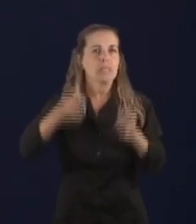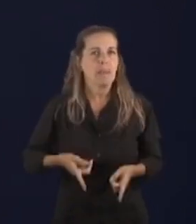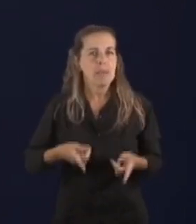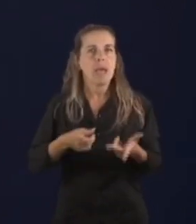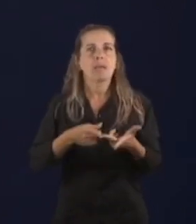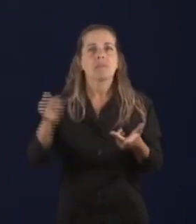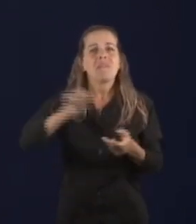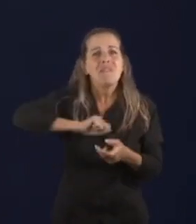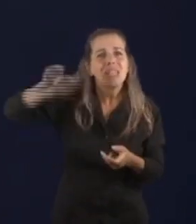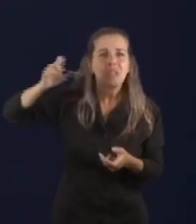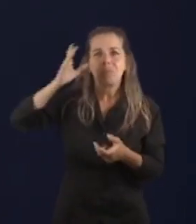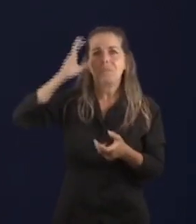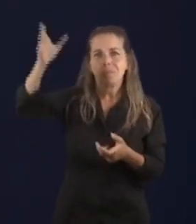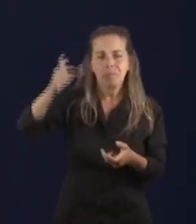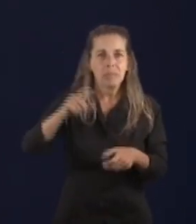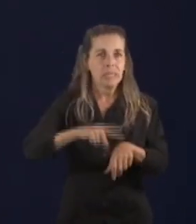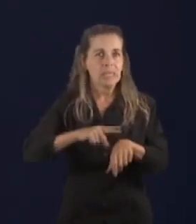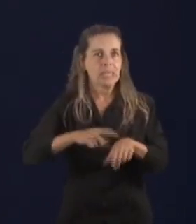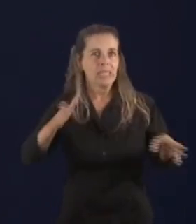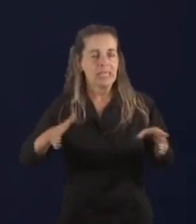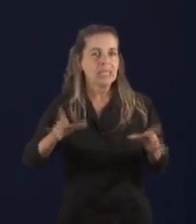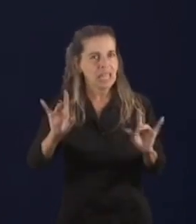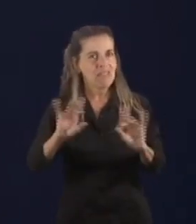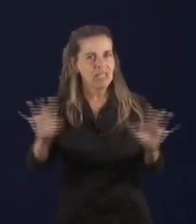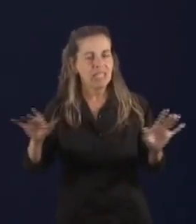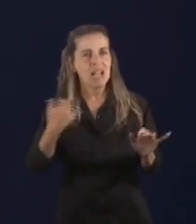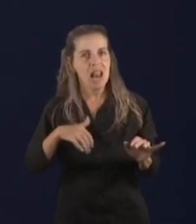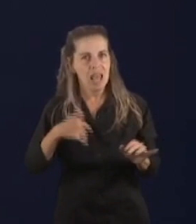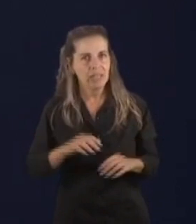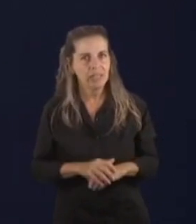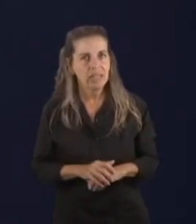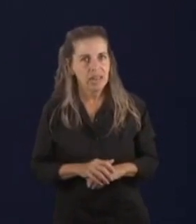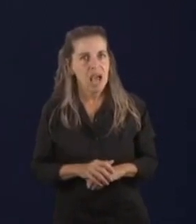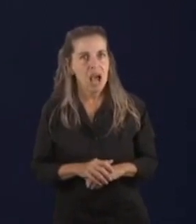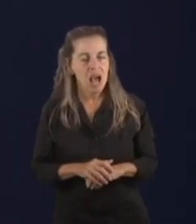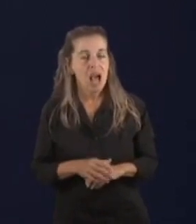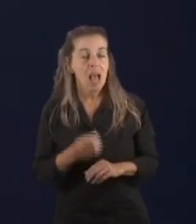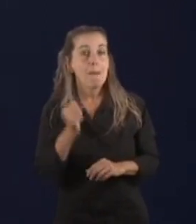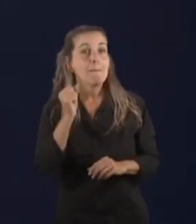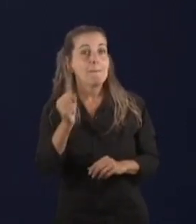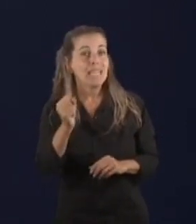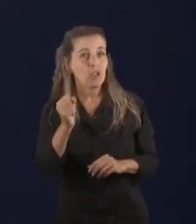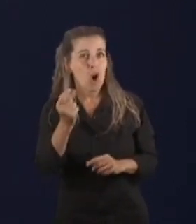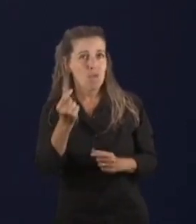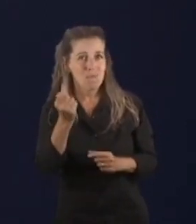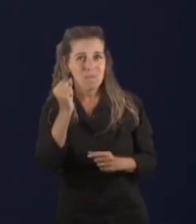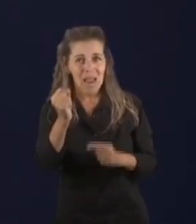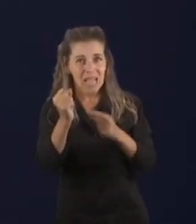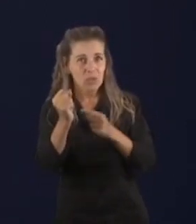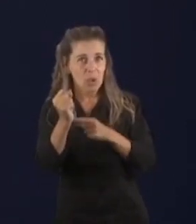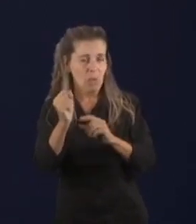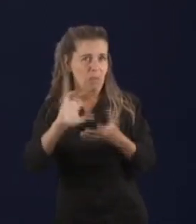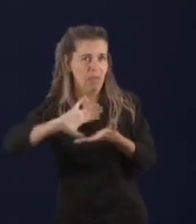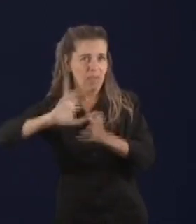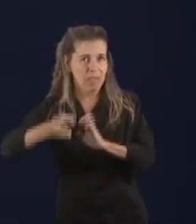transitando un momento muy duro de la realidad de Argentina hemos despedazado la moneda no la hemos destruido la